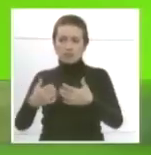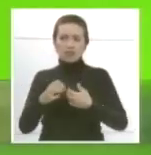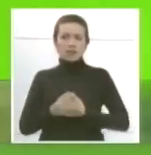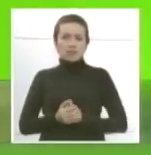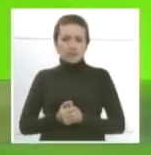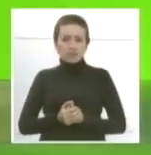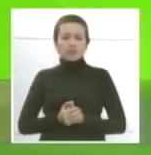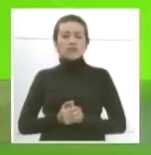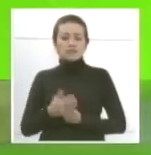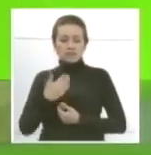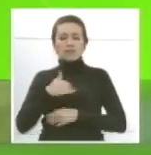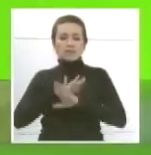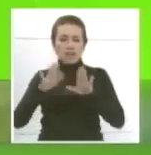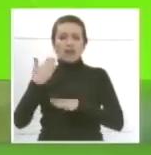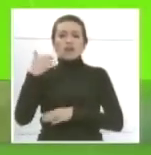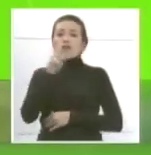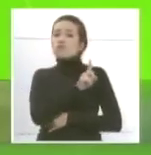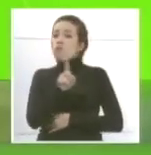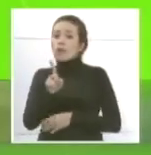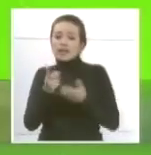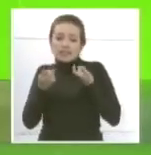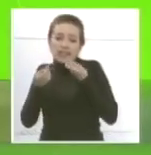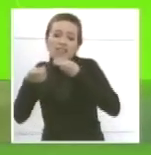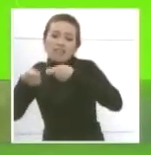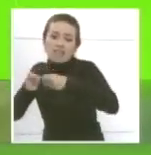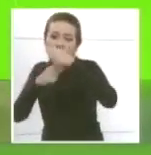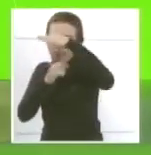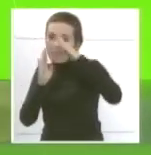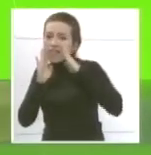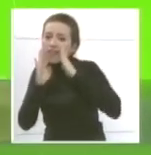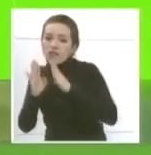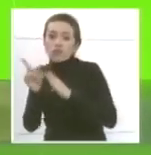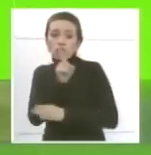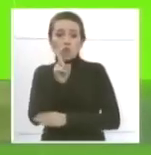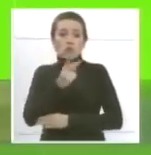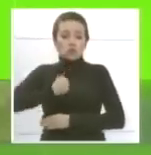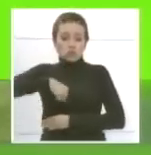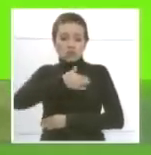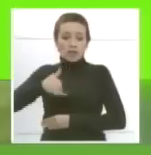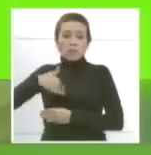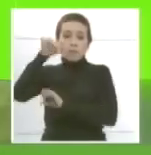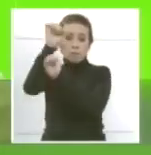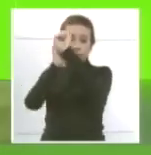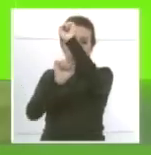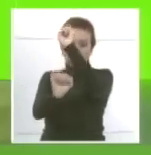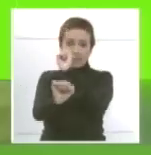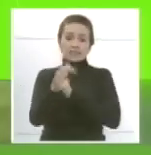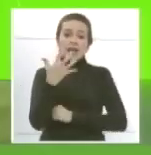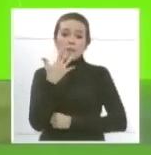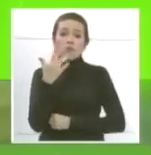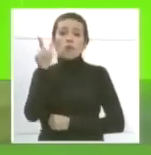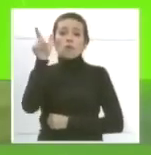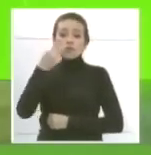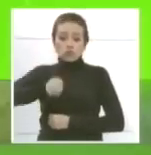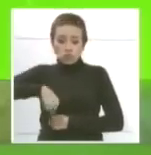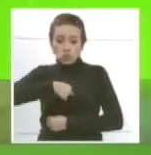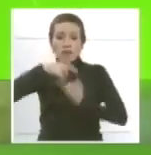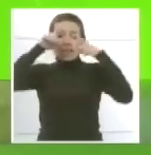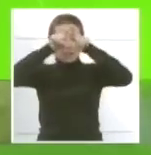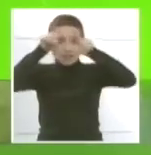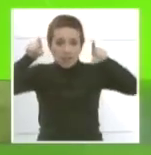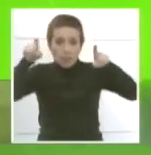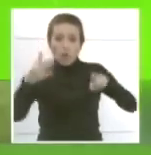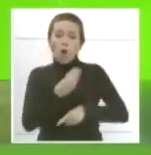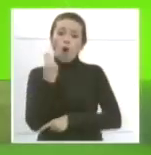cambiar. El tratamiento está. No es tratar, la idea es prevenir. Si nosotros enseñamos a nuestros jóvenes a que el hacer ejercicio